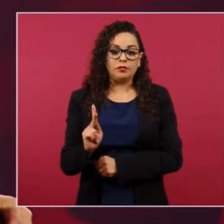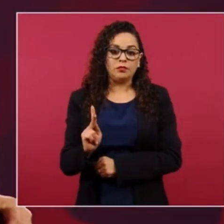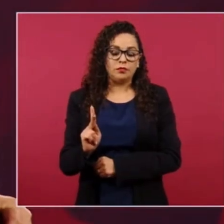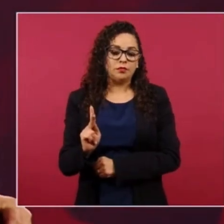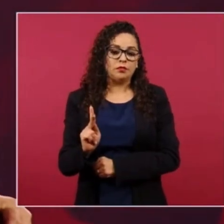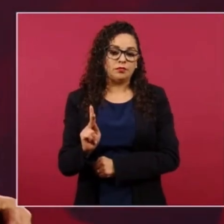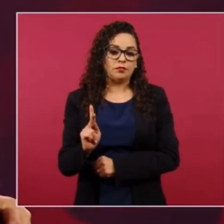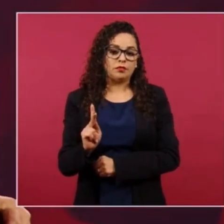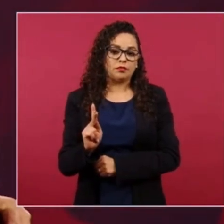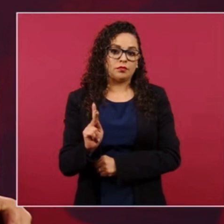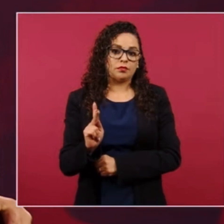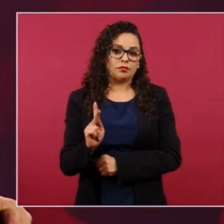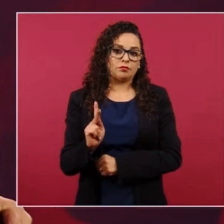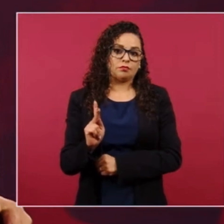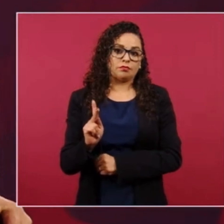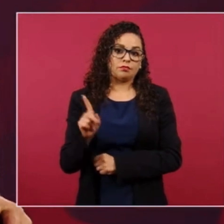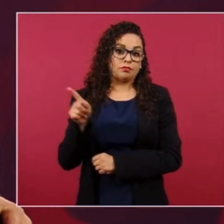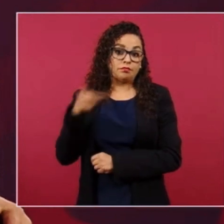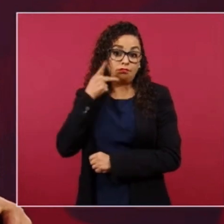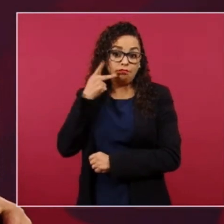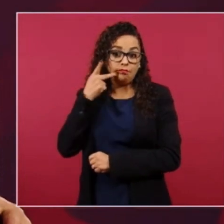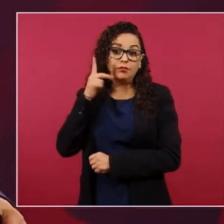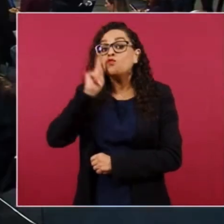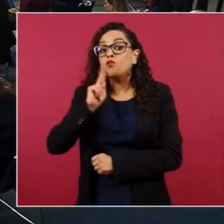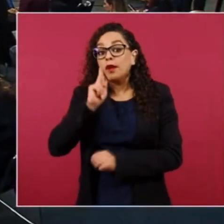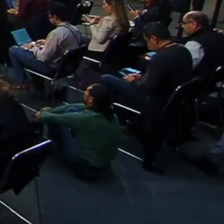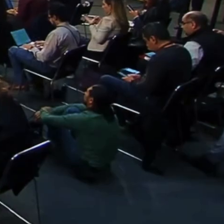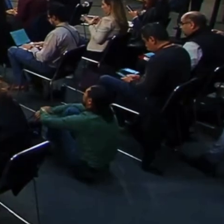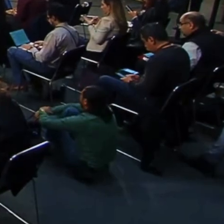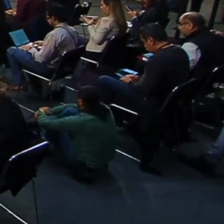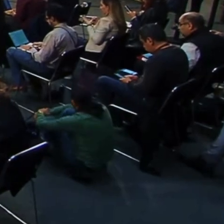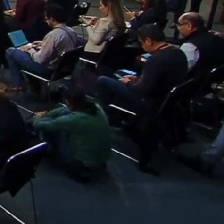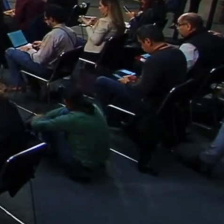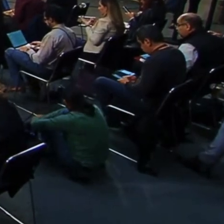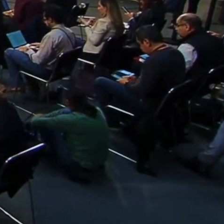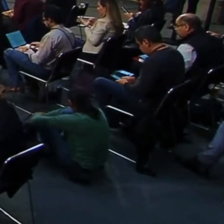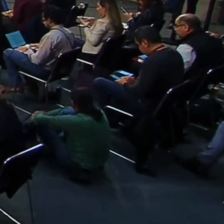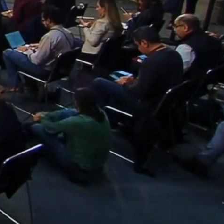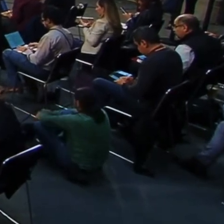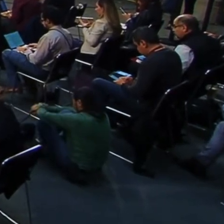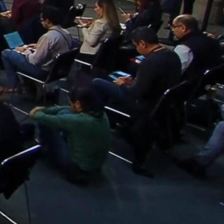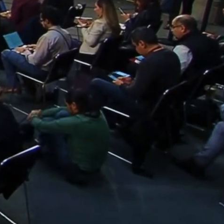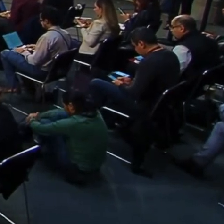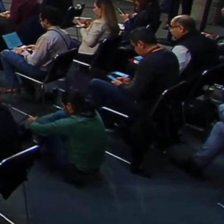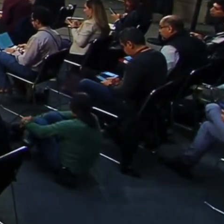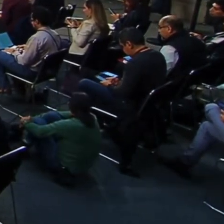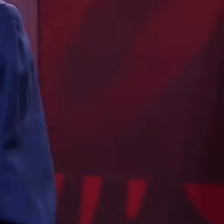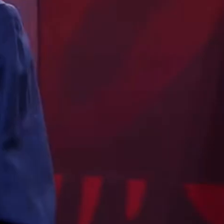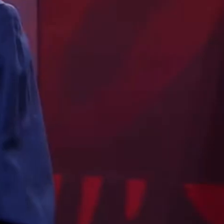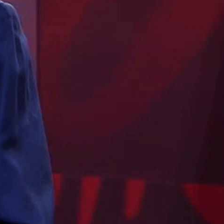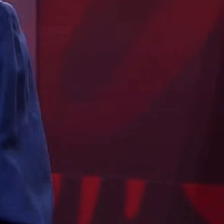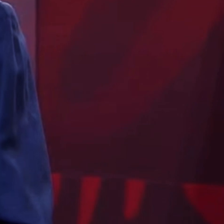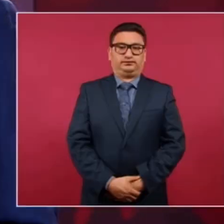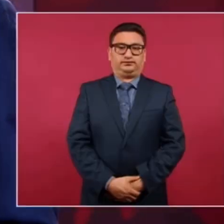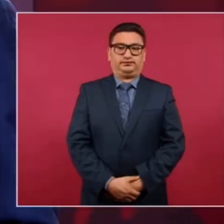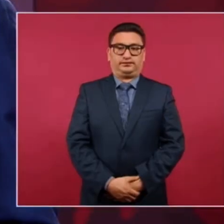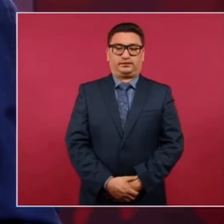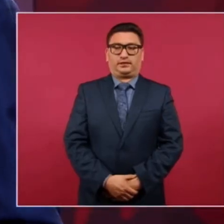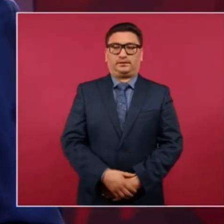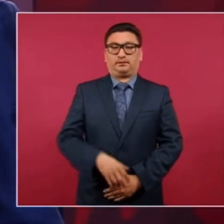ser cierto y se tiene que demostrar, pero sí ayuda mucho,